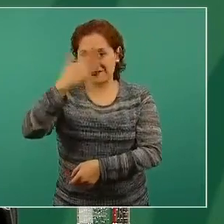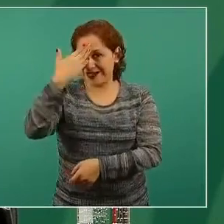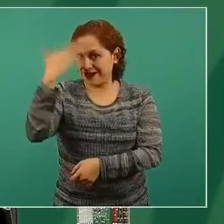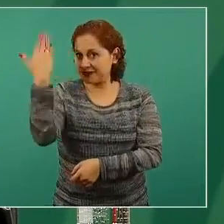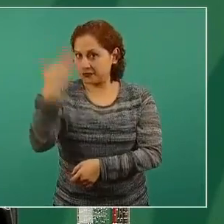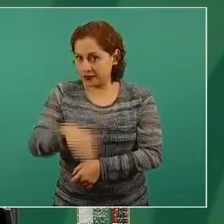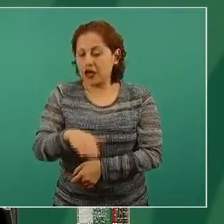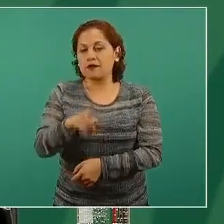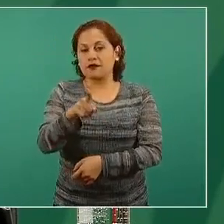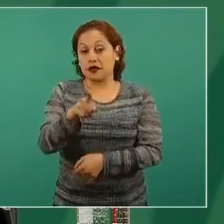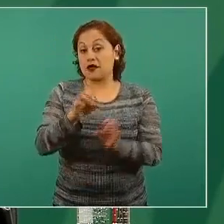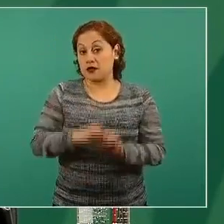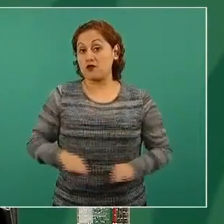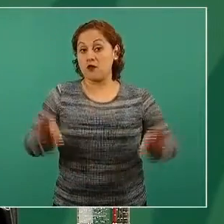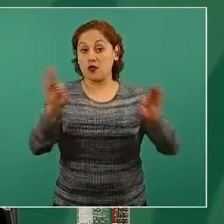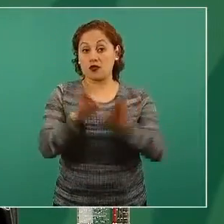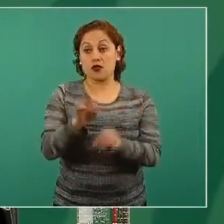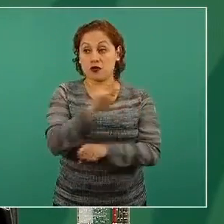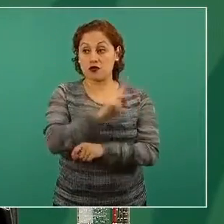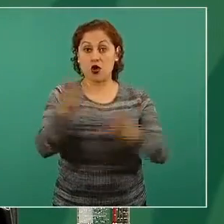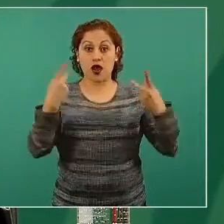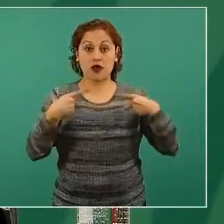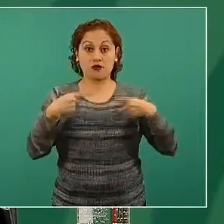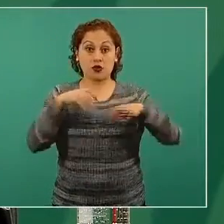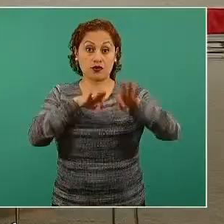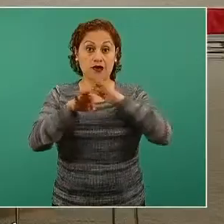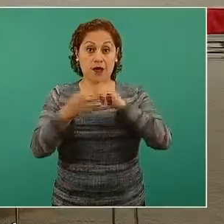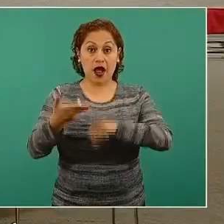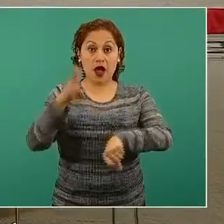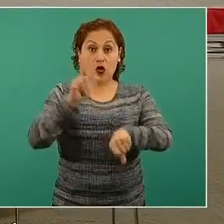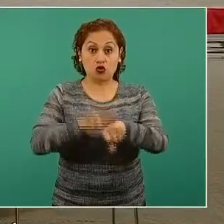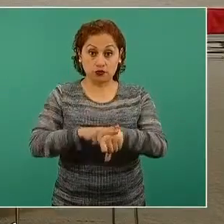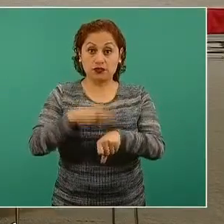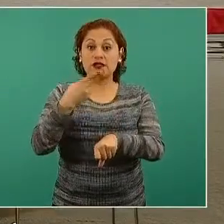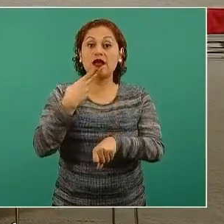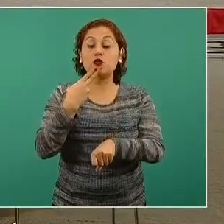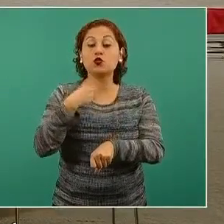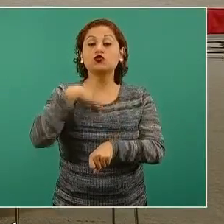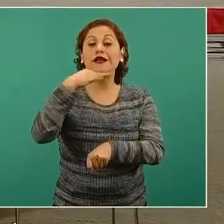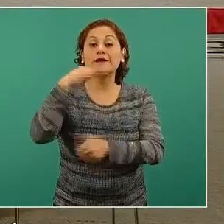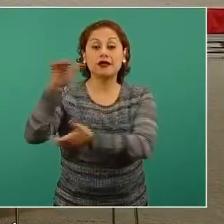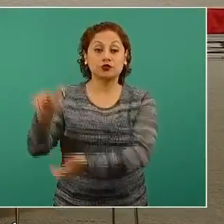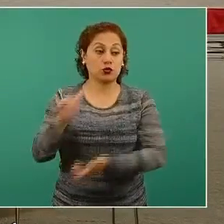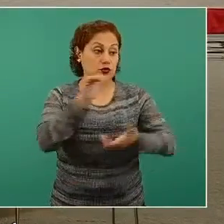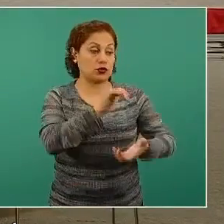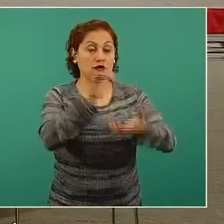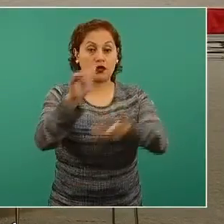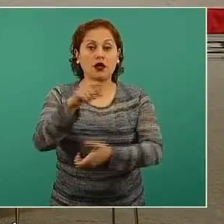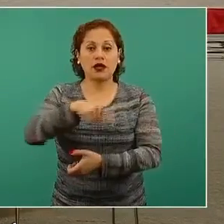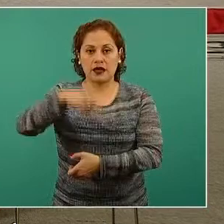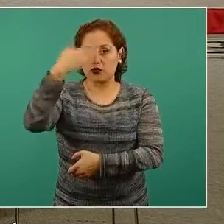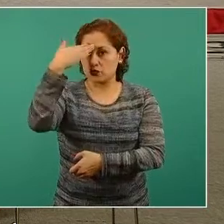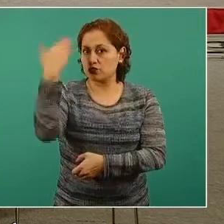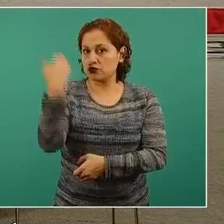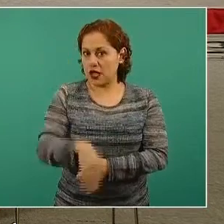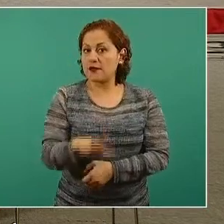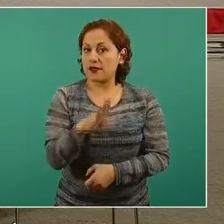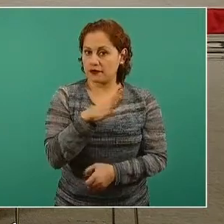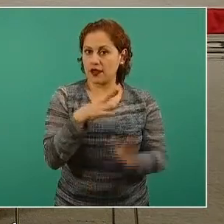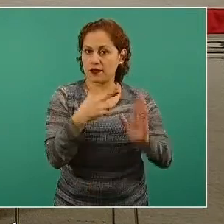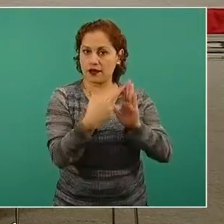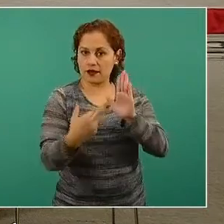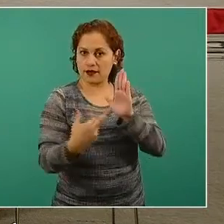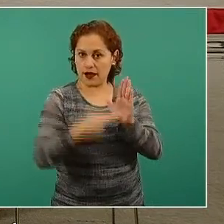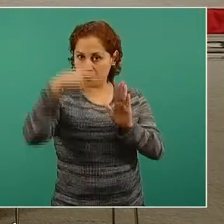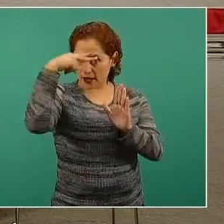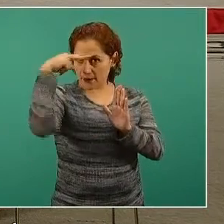capacitación todas las personas que manejan este tipo de residuos, que está normado, existe norma